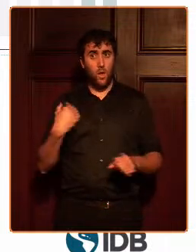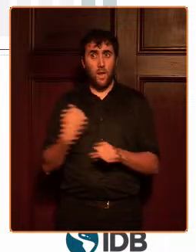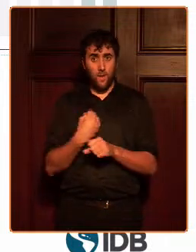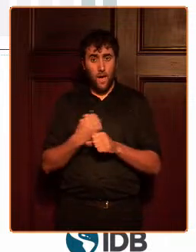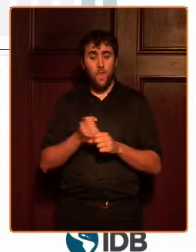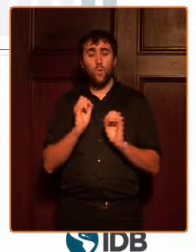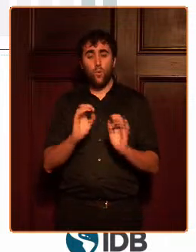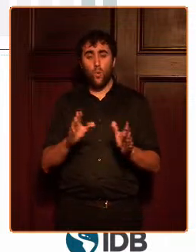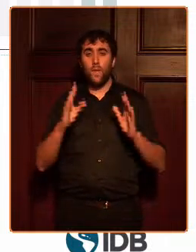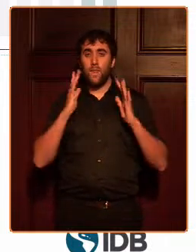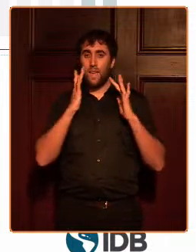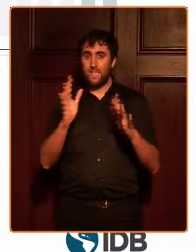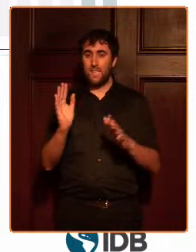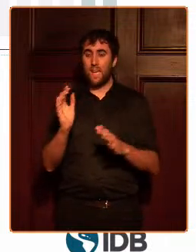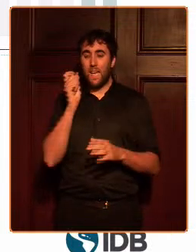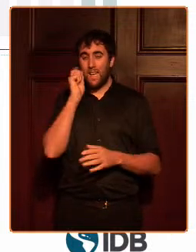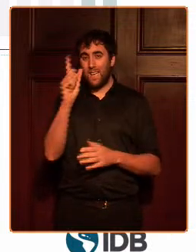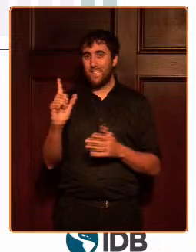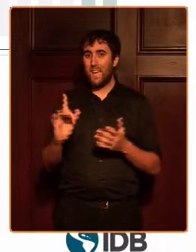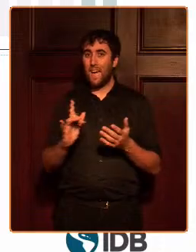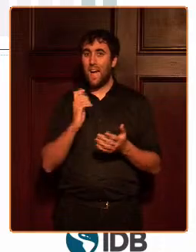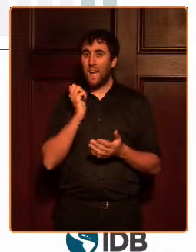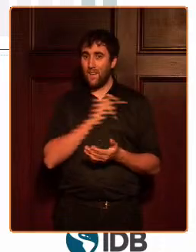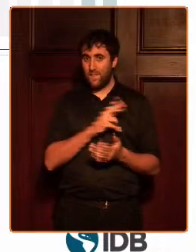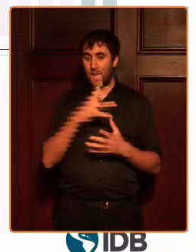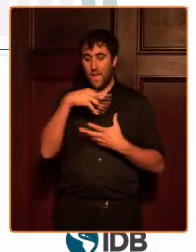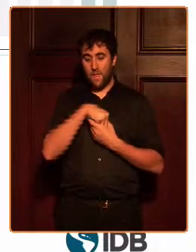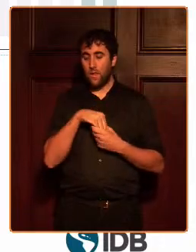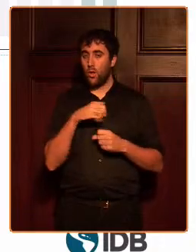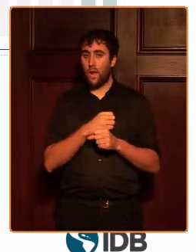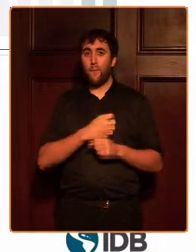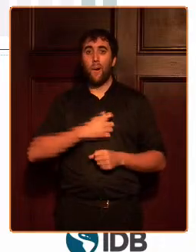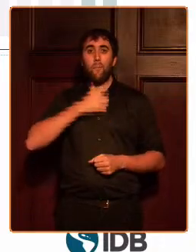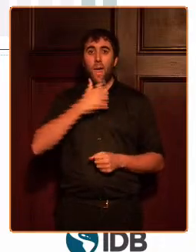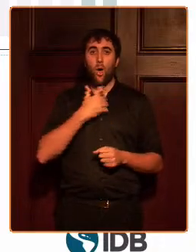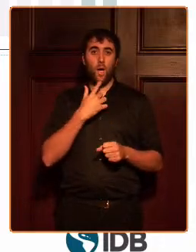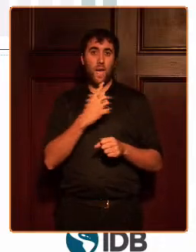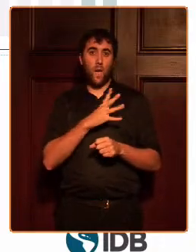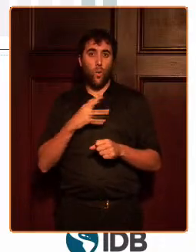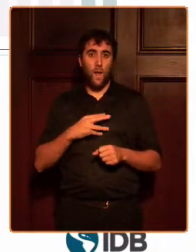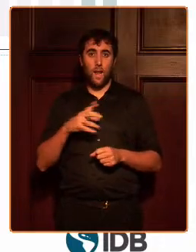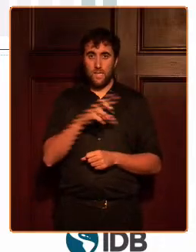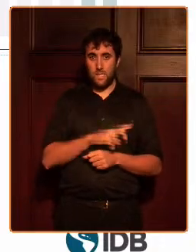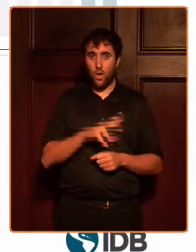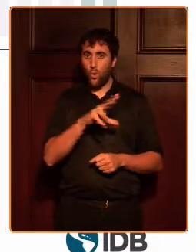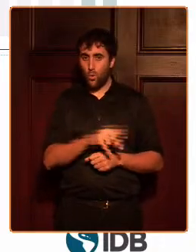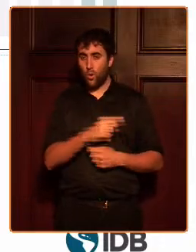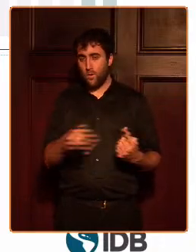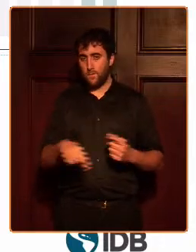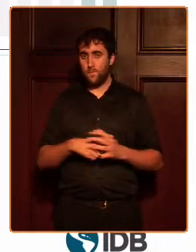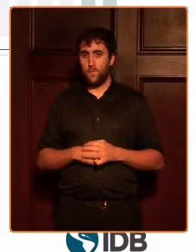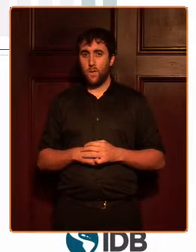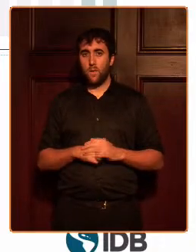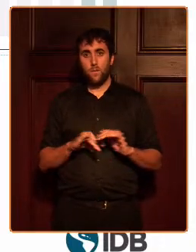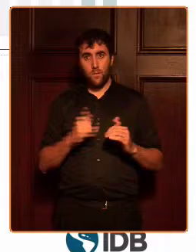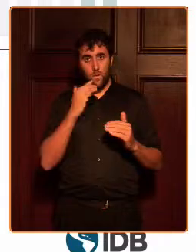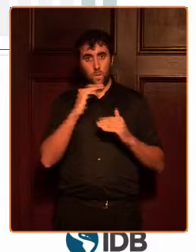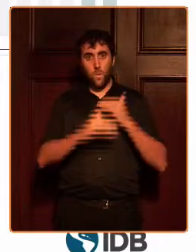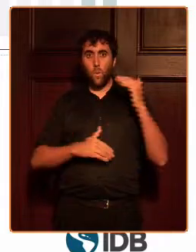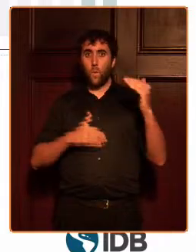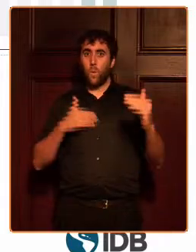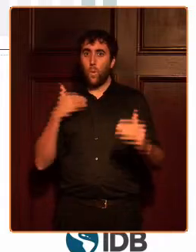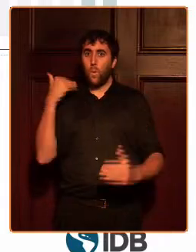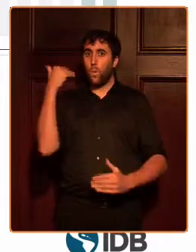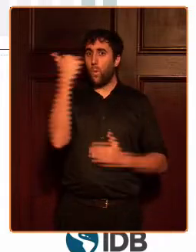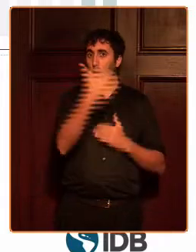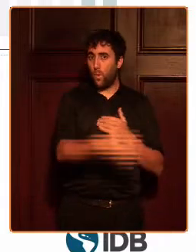inteligencia artificial en su práctica pedagógica. Y como vemos, además, están muy por encima del